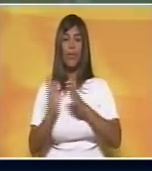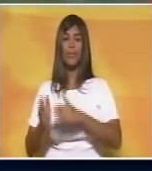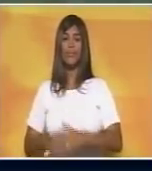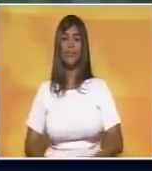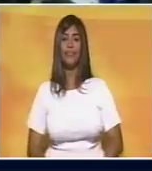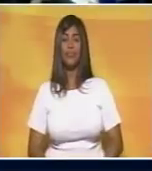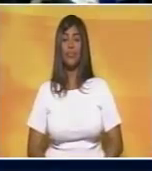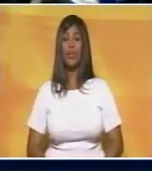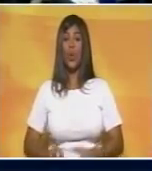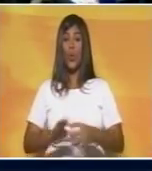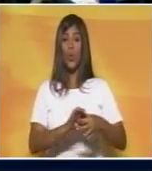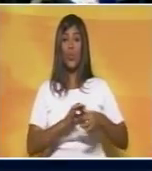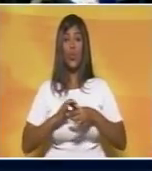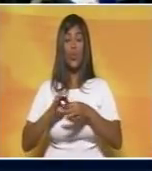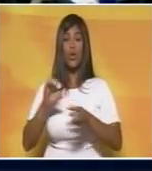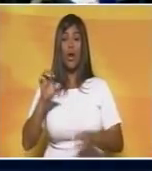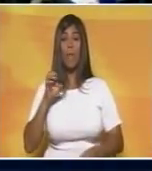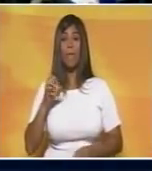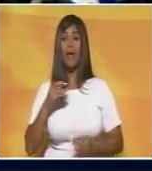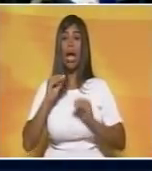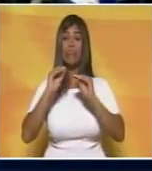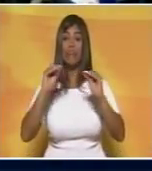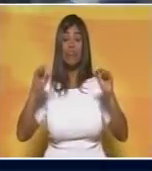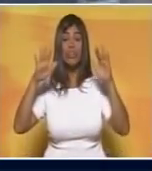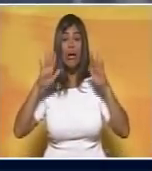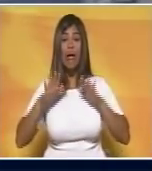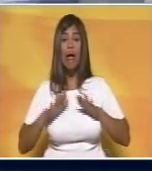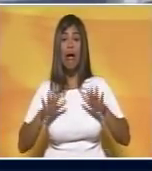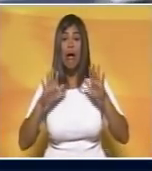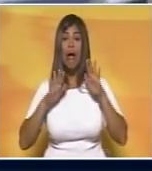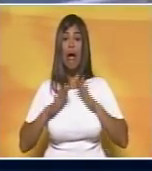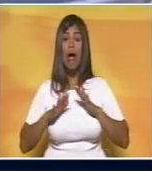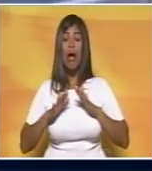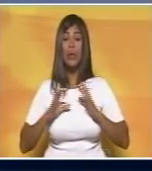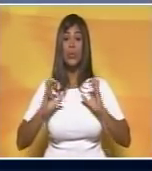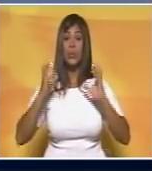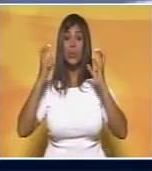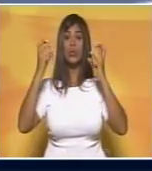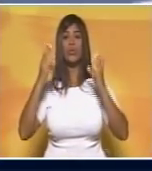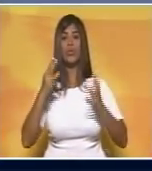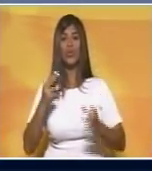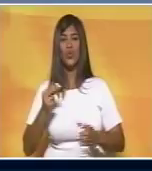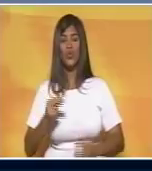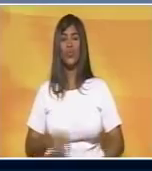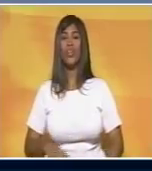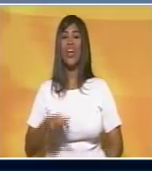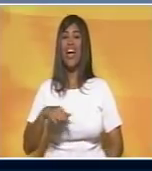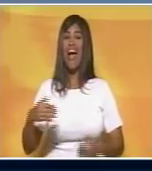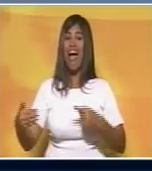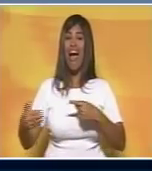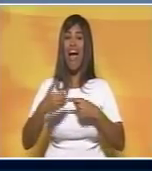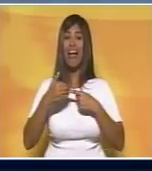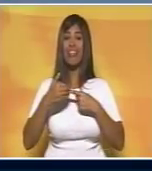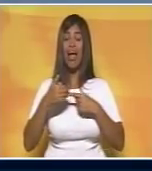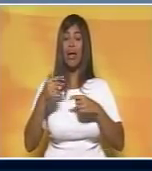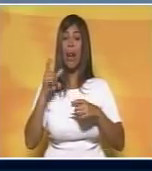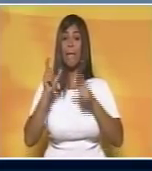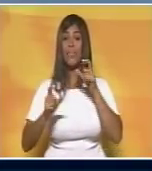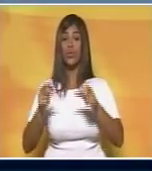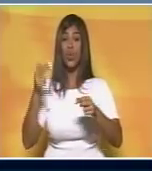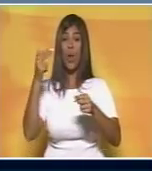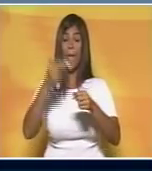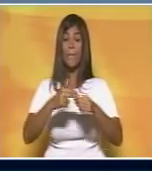La Unión Europea llamó a la calma para no elevar la tensión en la región del Golfo tras el ataque a petroleros